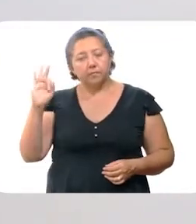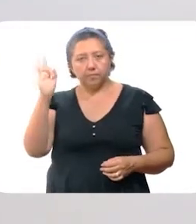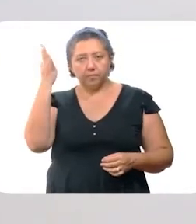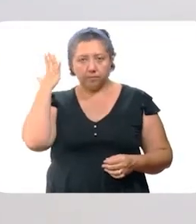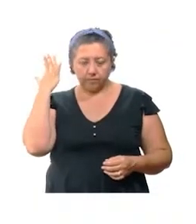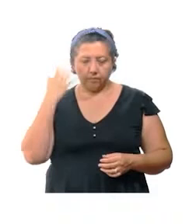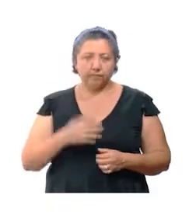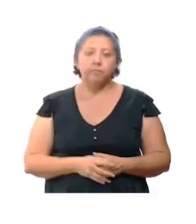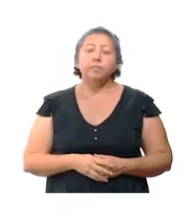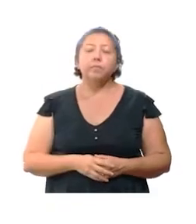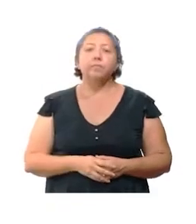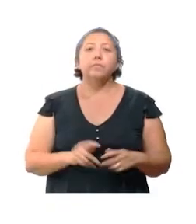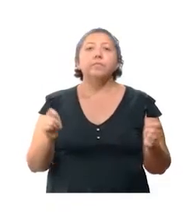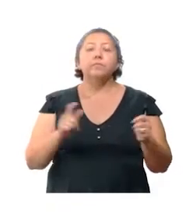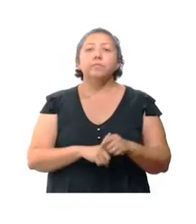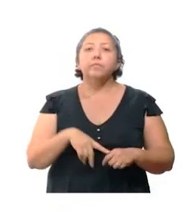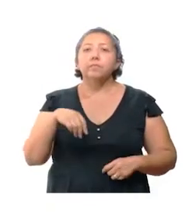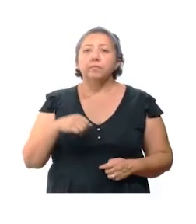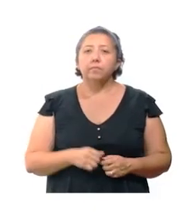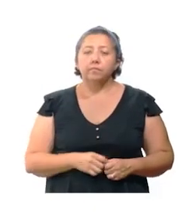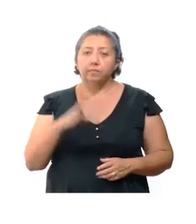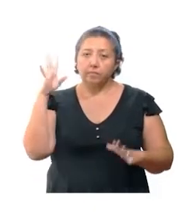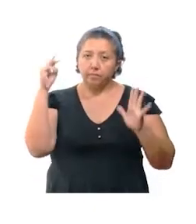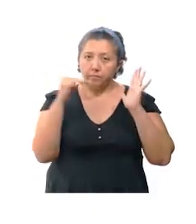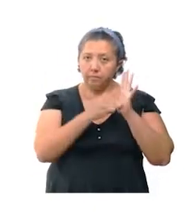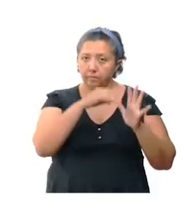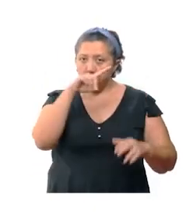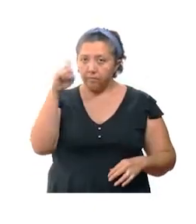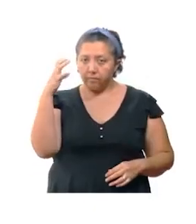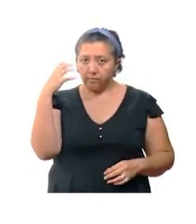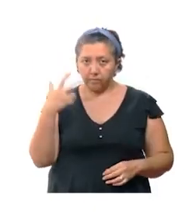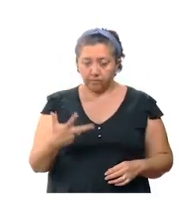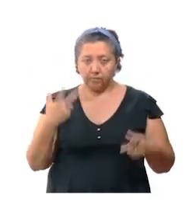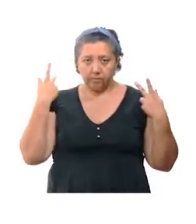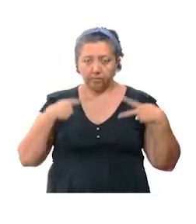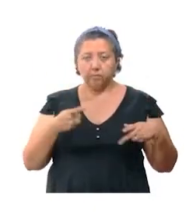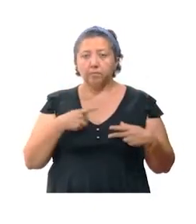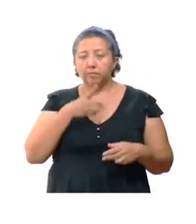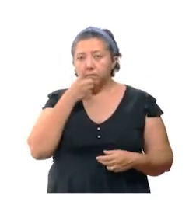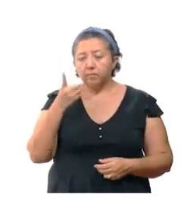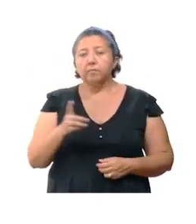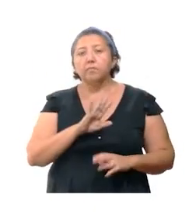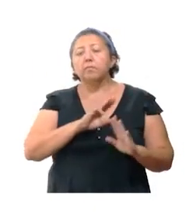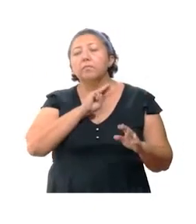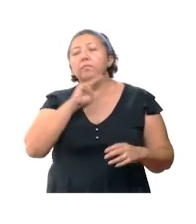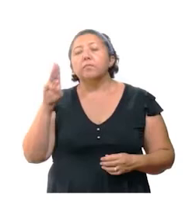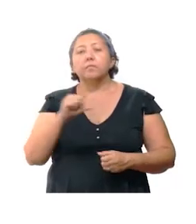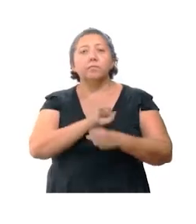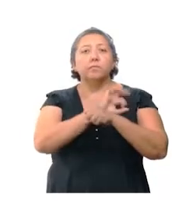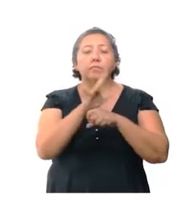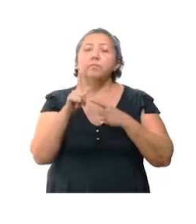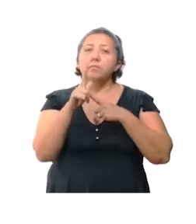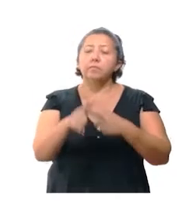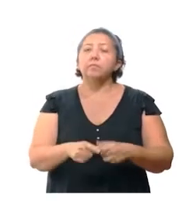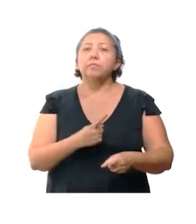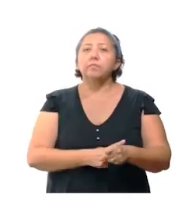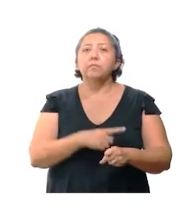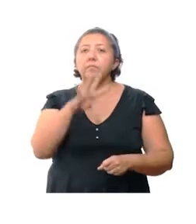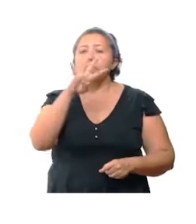foráneo. En total son 4,108 las personas fallecidas a causa del coronavirus. De los casos